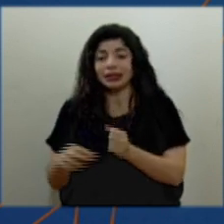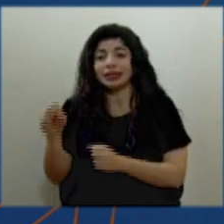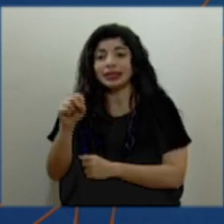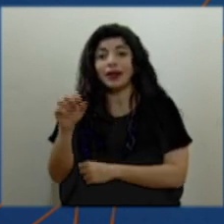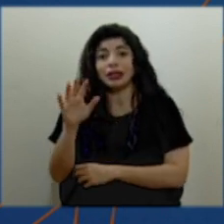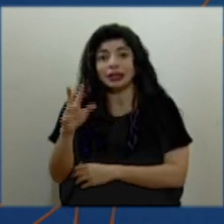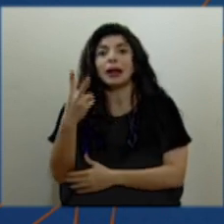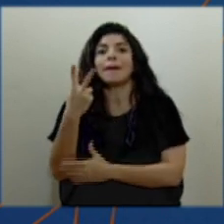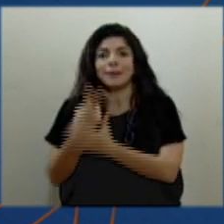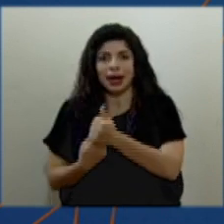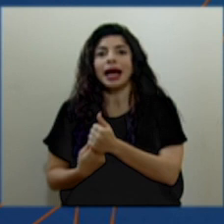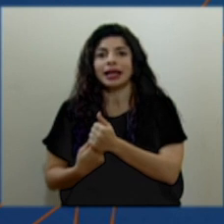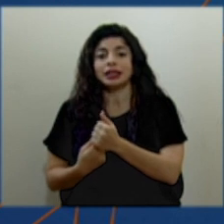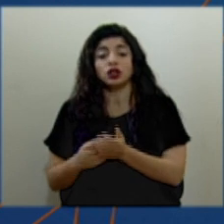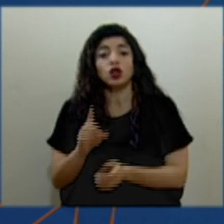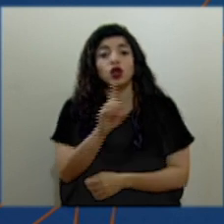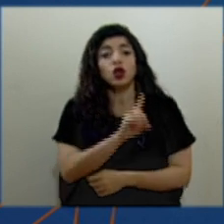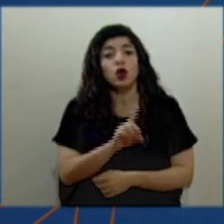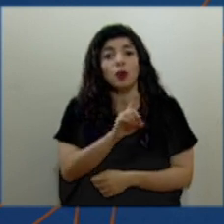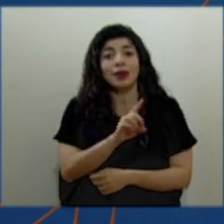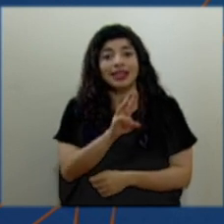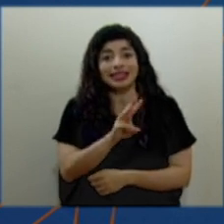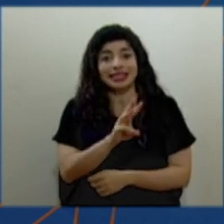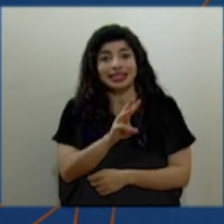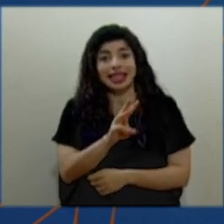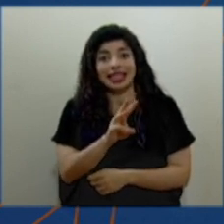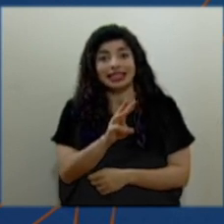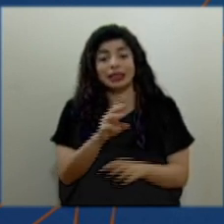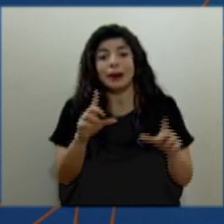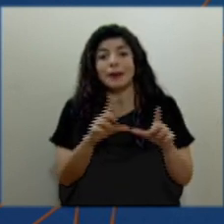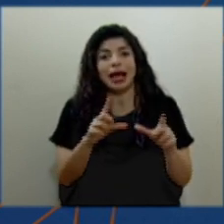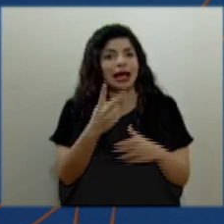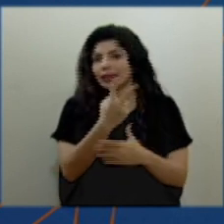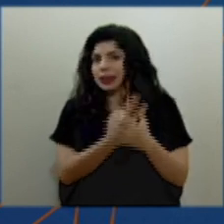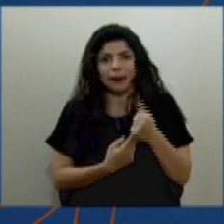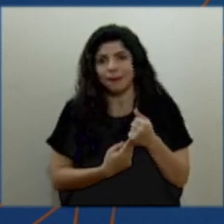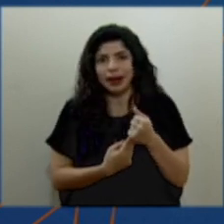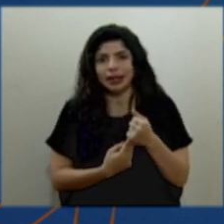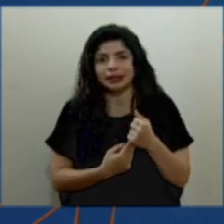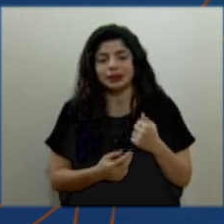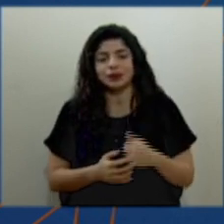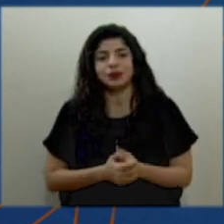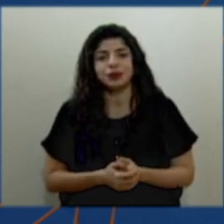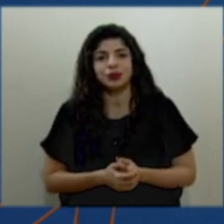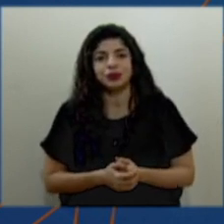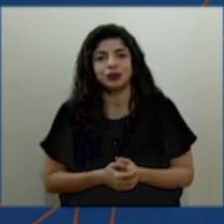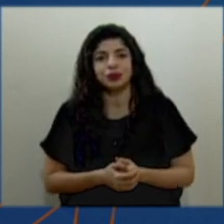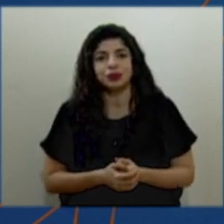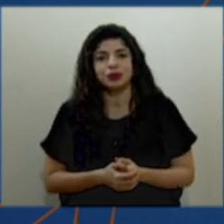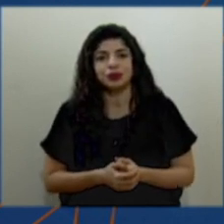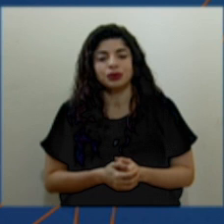sábado 5, las pares y el domingo 6, las impares.